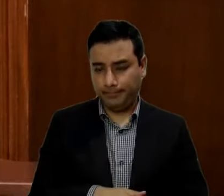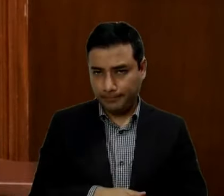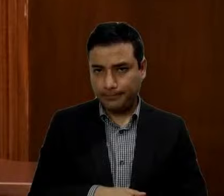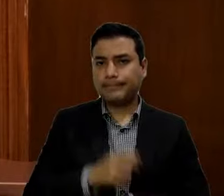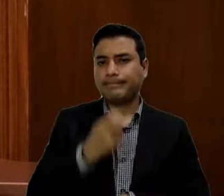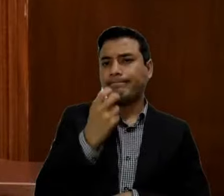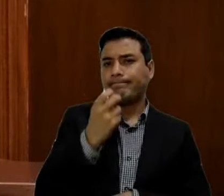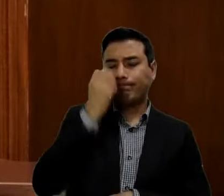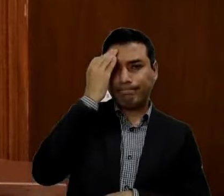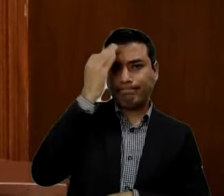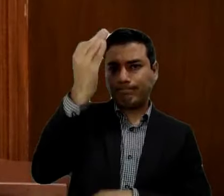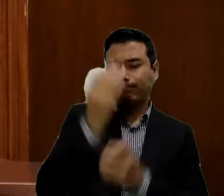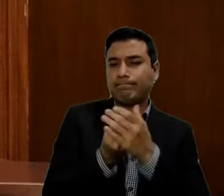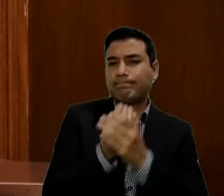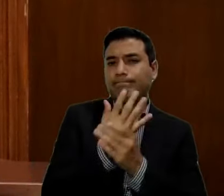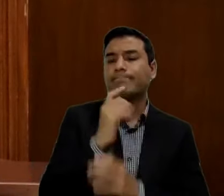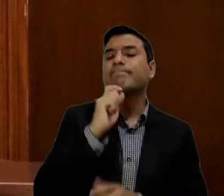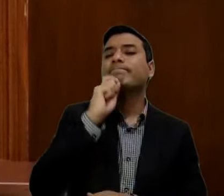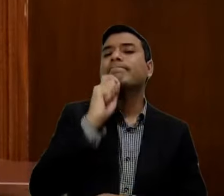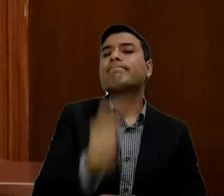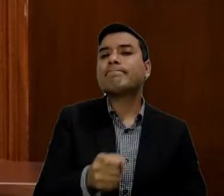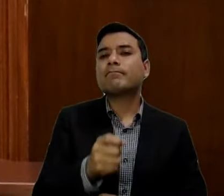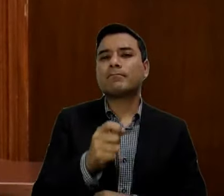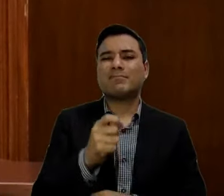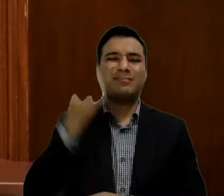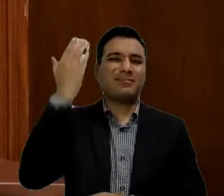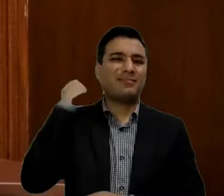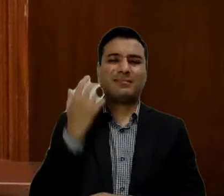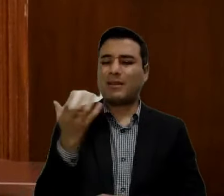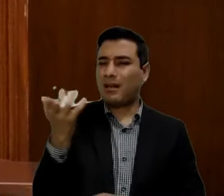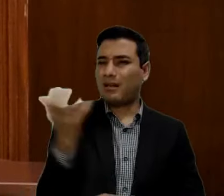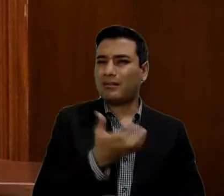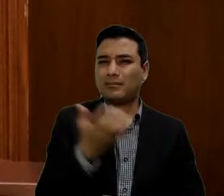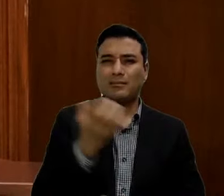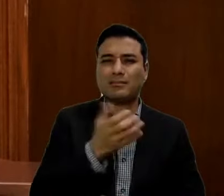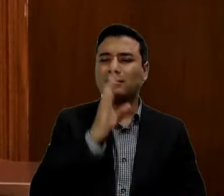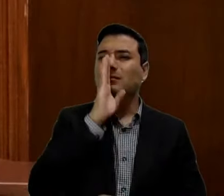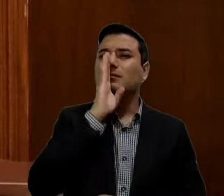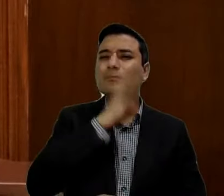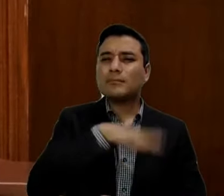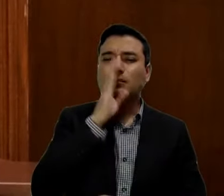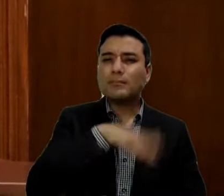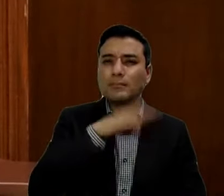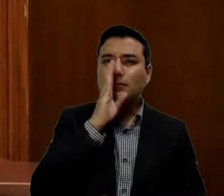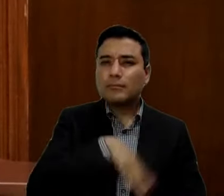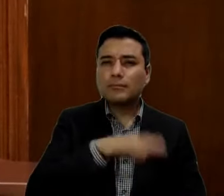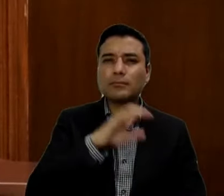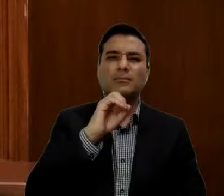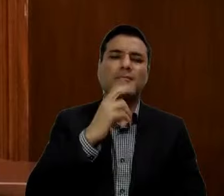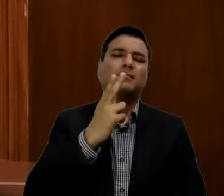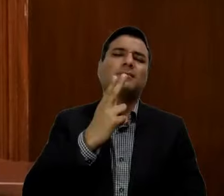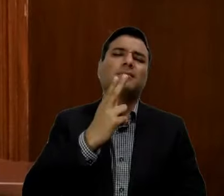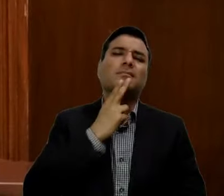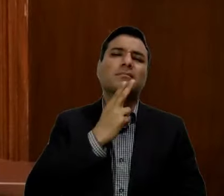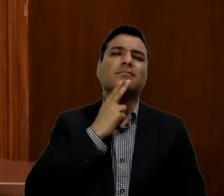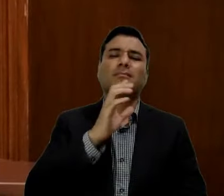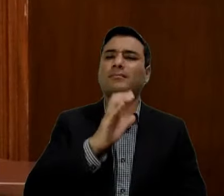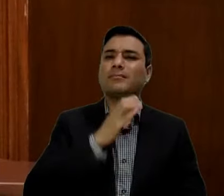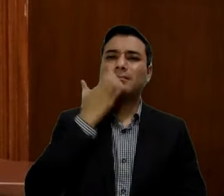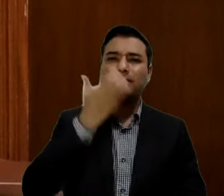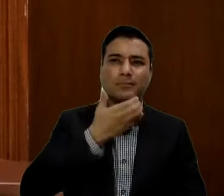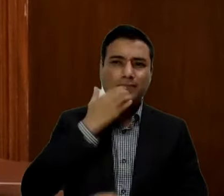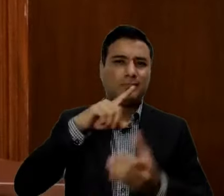un cambio radical en algunas malas acciones, prácticas o usos y costumbres que se daban en las